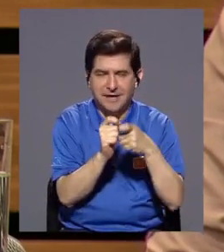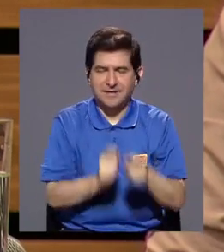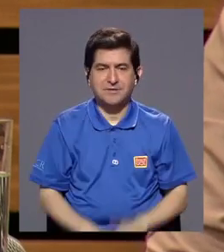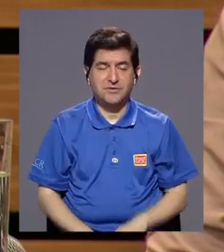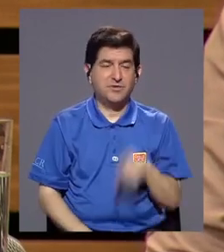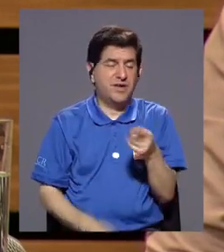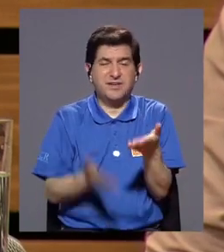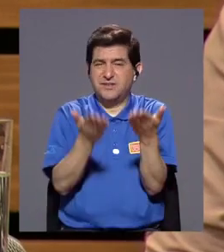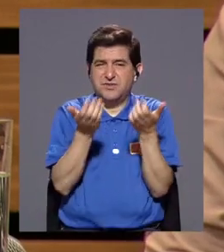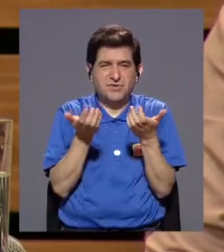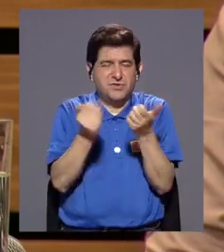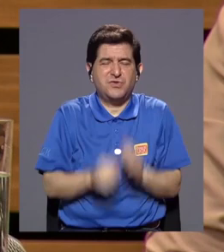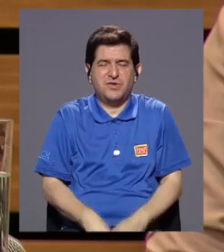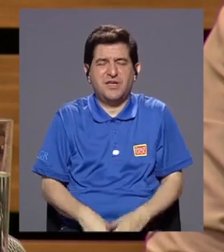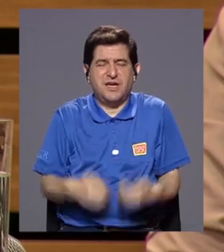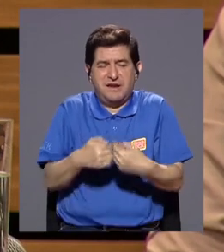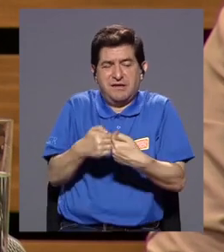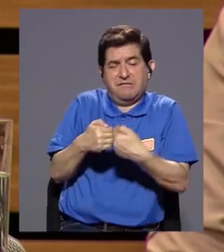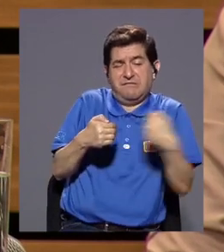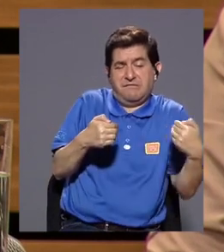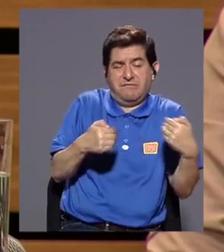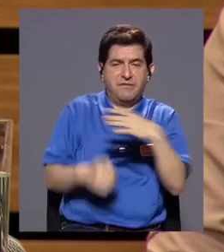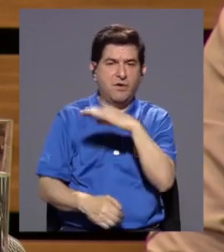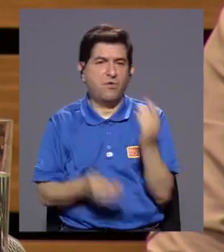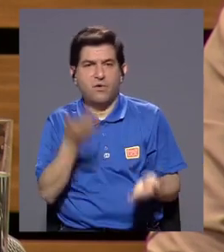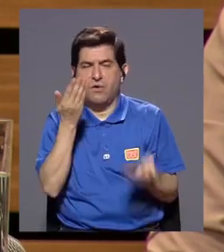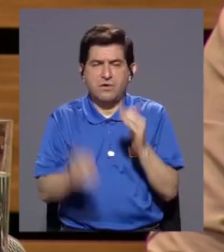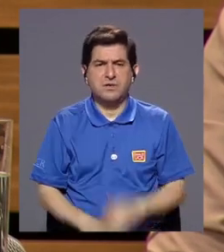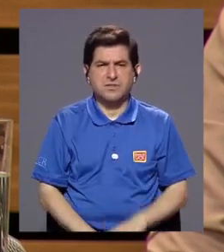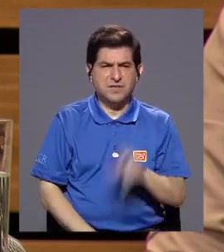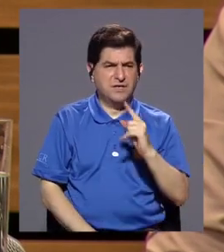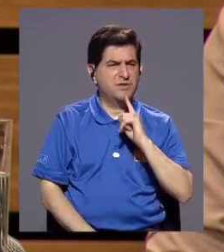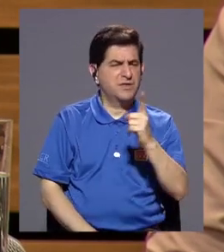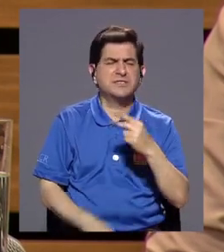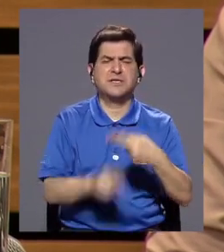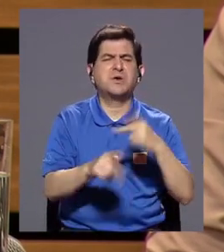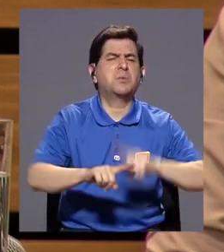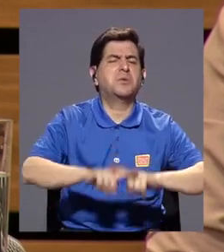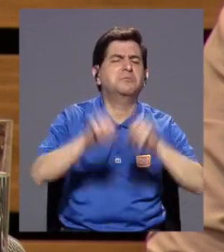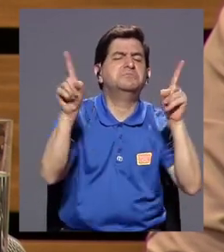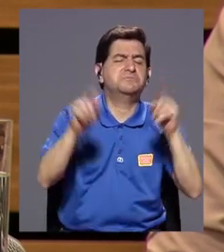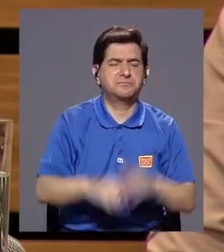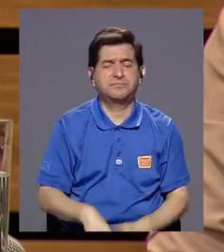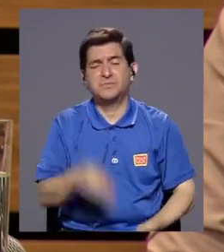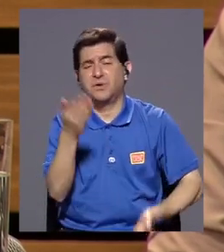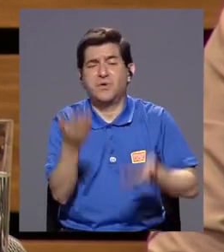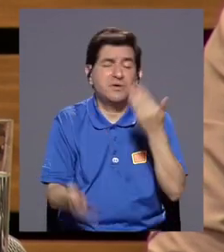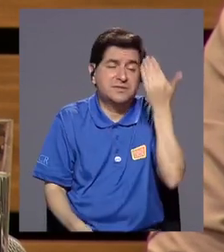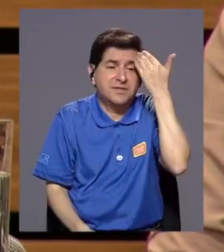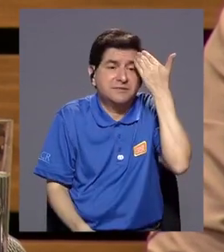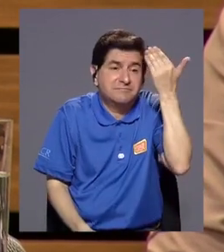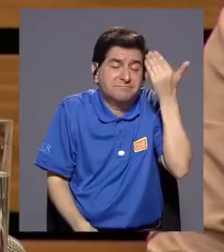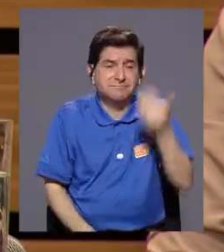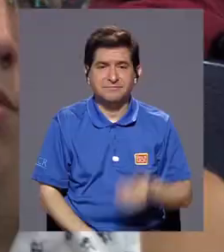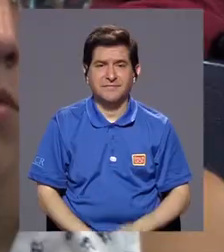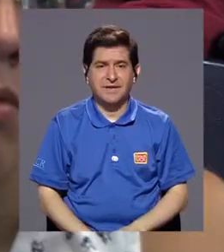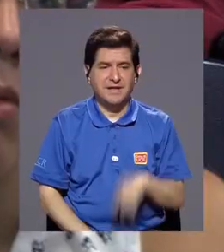apartado, para no que no les llamen de diferentes maneras, para no ser estigmatizado,